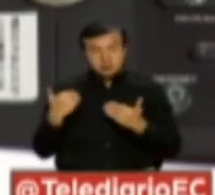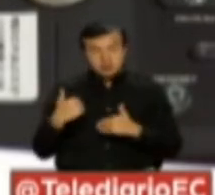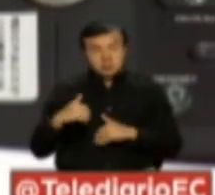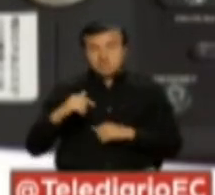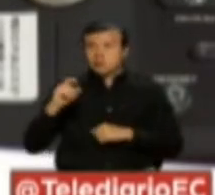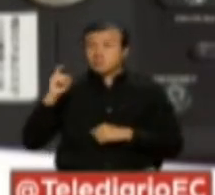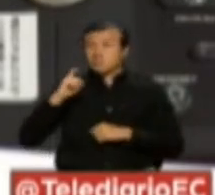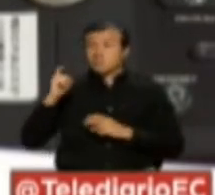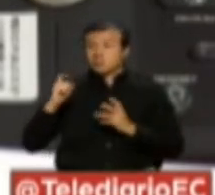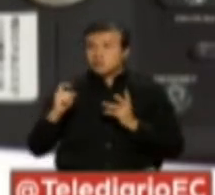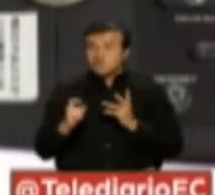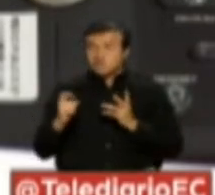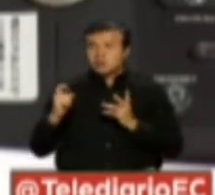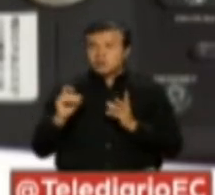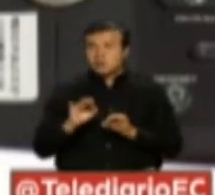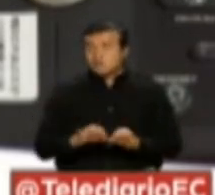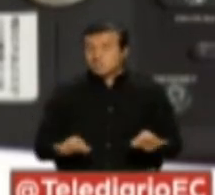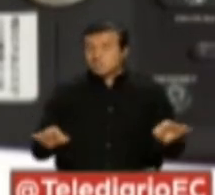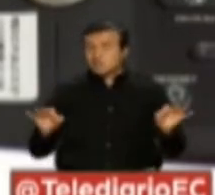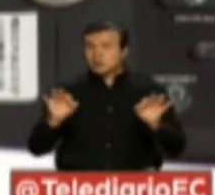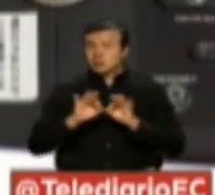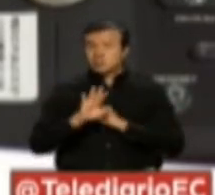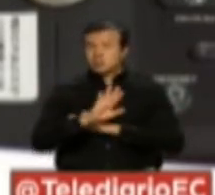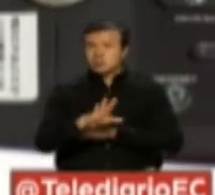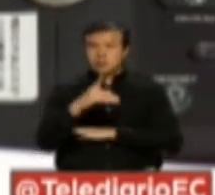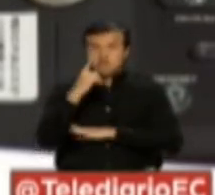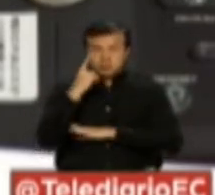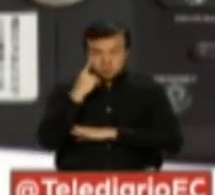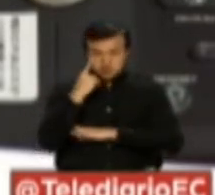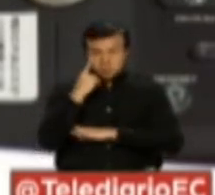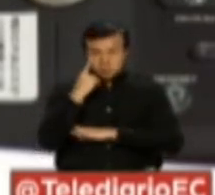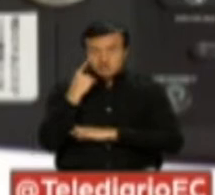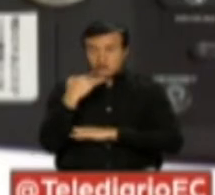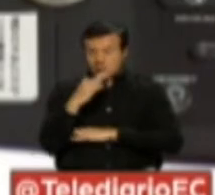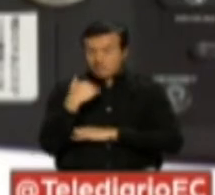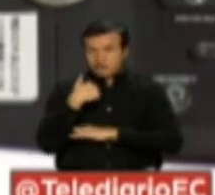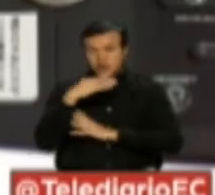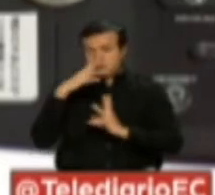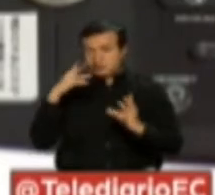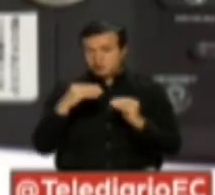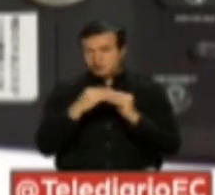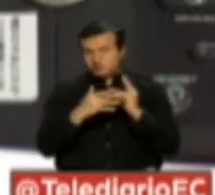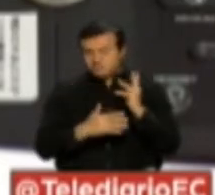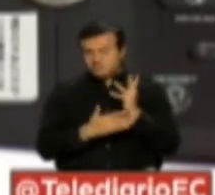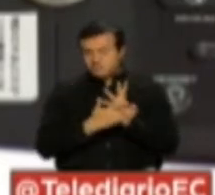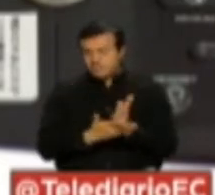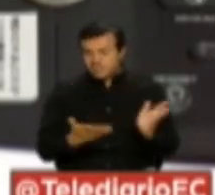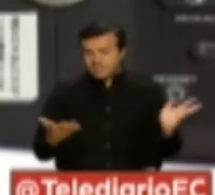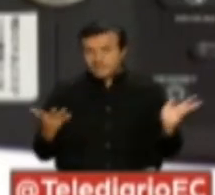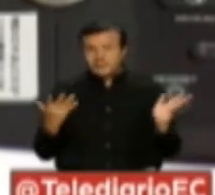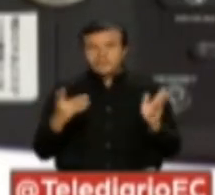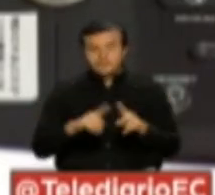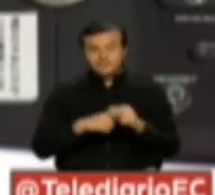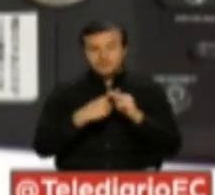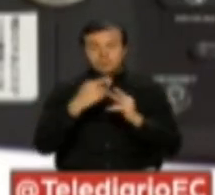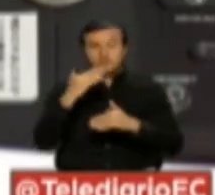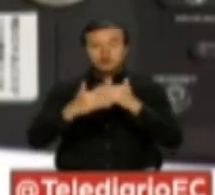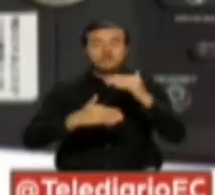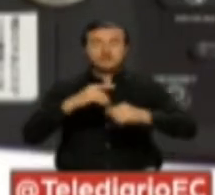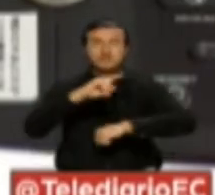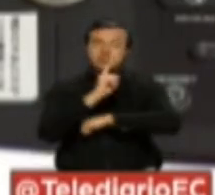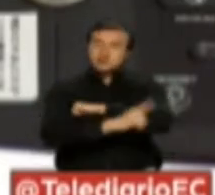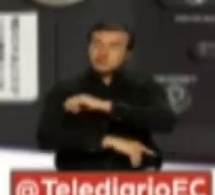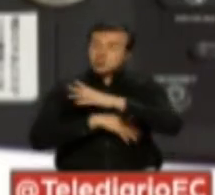obviamente lo que se tiene que valorar es si es que existen los suficientes elementos para abrir un proceso penal